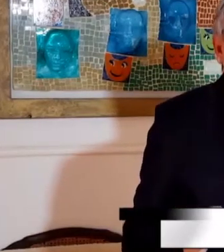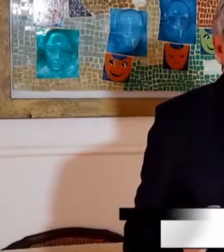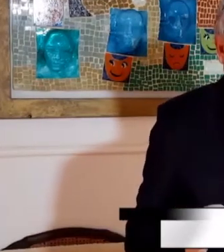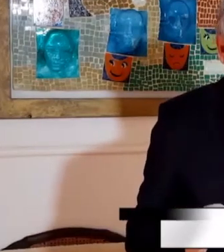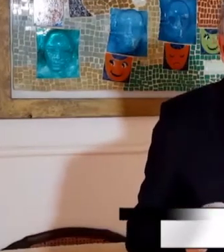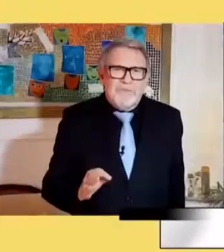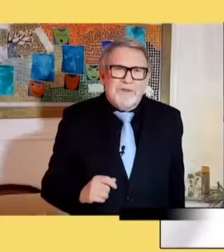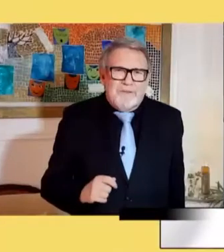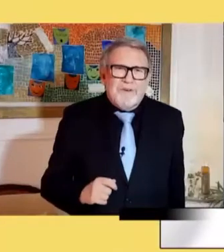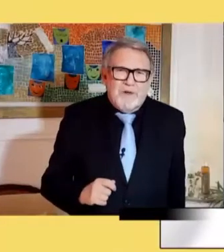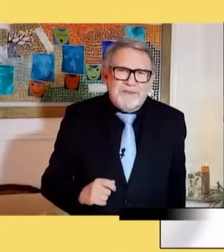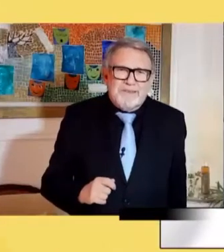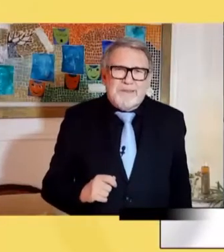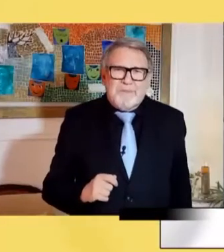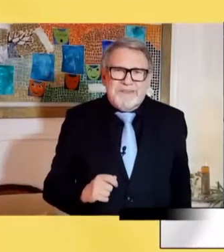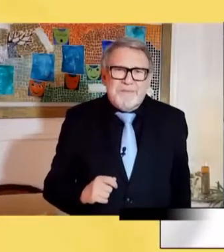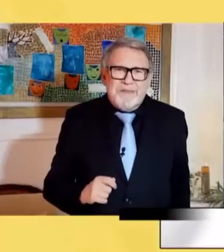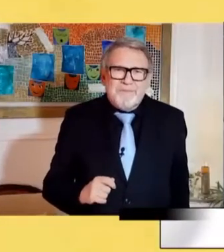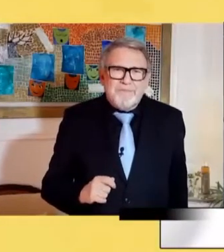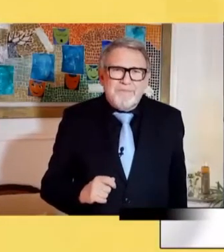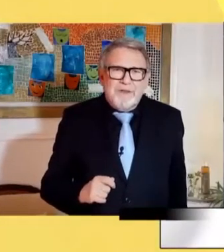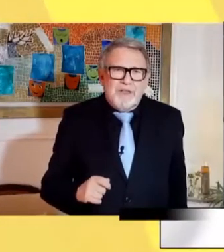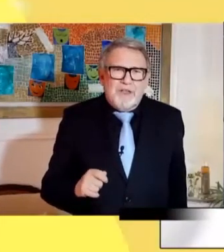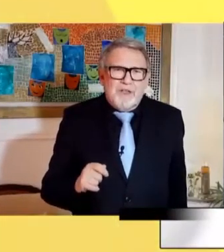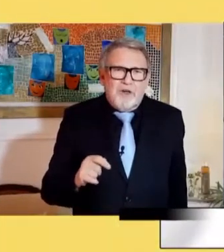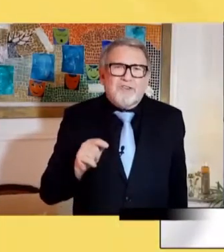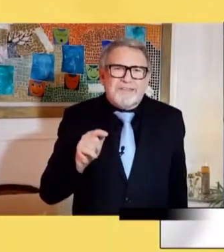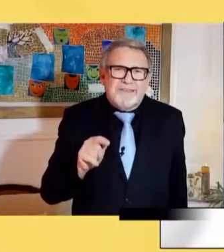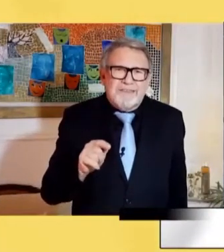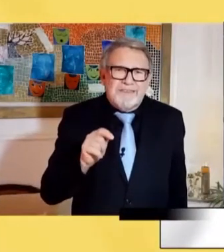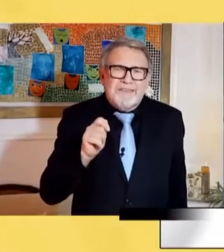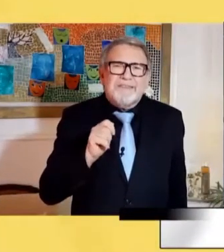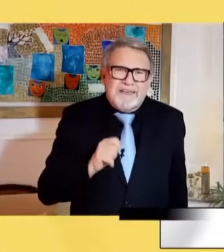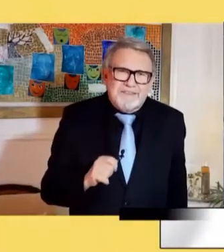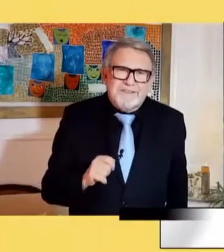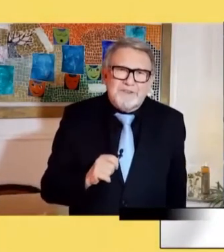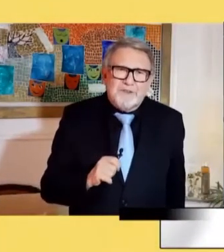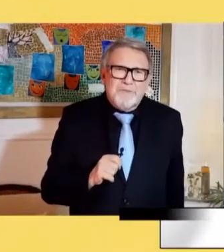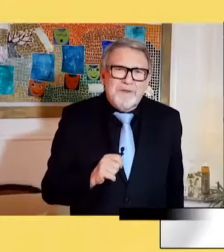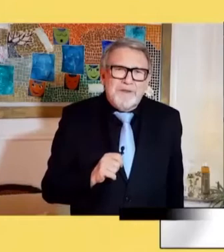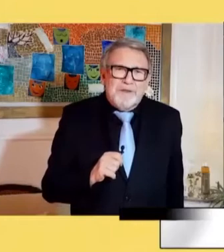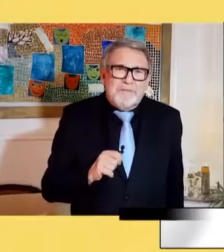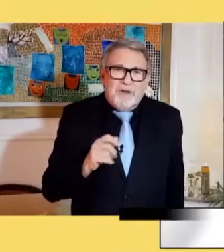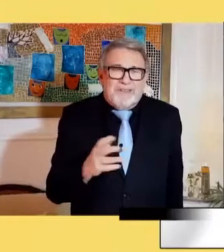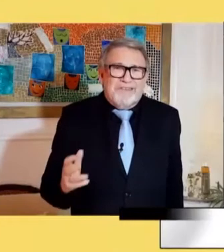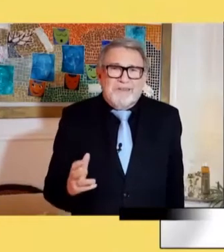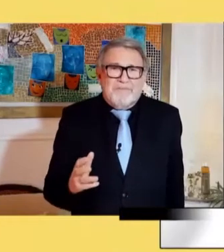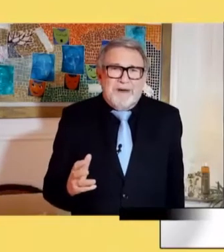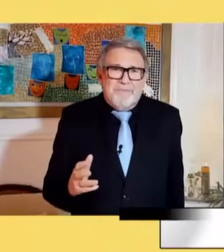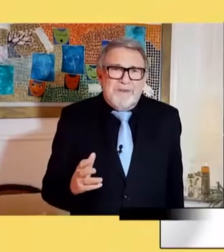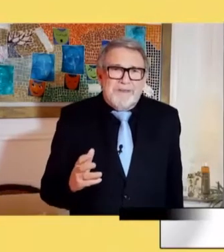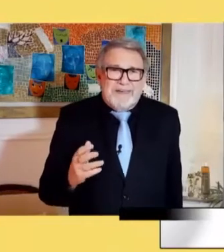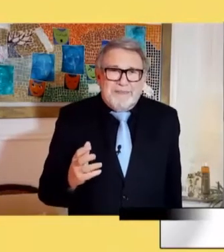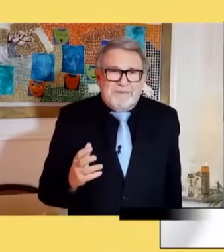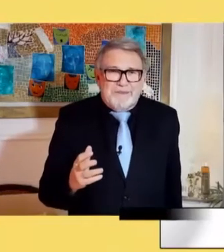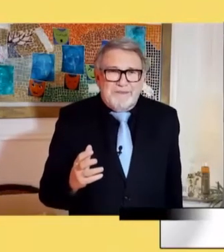por año saben cuál es esa epidemia los accidentes de tránsito pero que se sepa